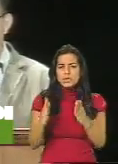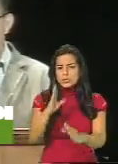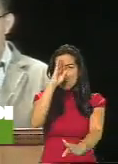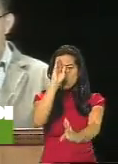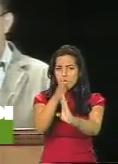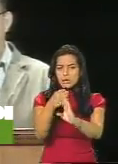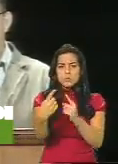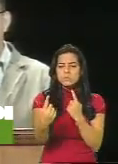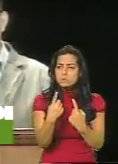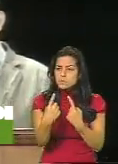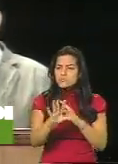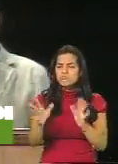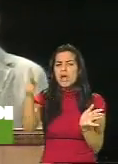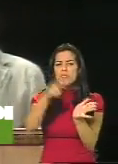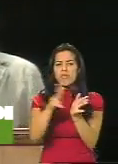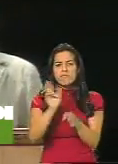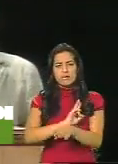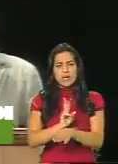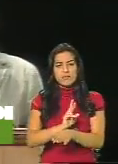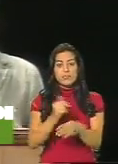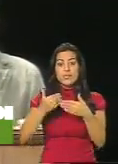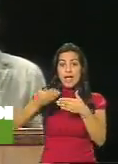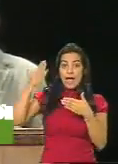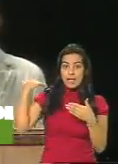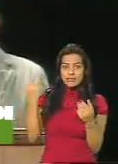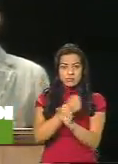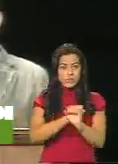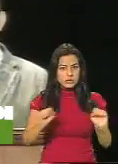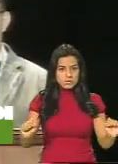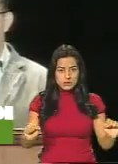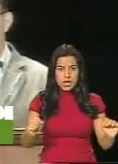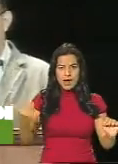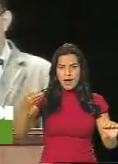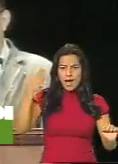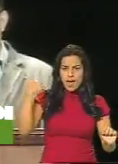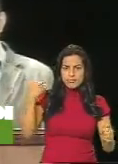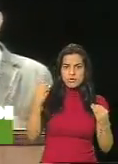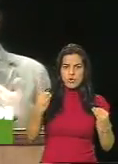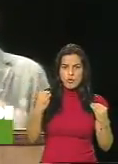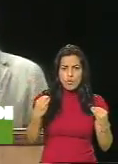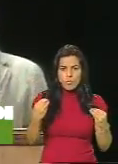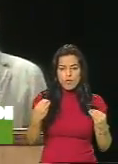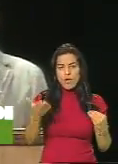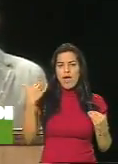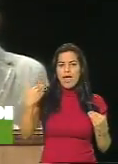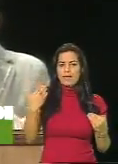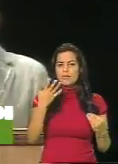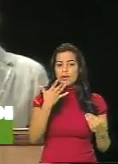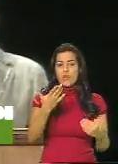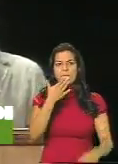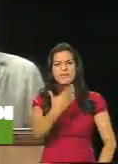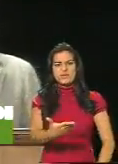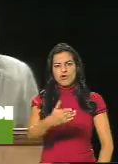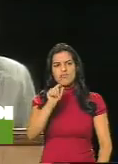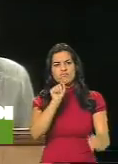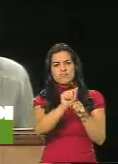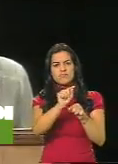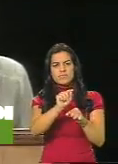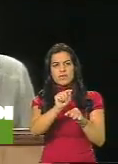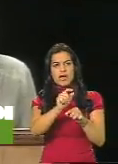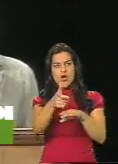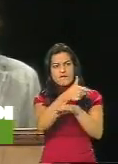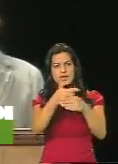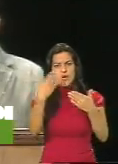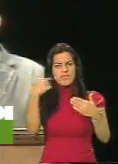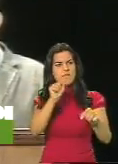directamente. Cuando antes era posible un diálogo, cuando hay diferencias, cuando hay demandas directamente con el alto